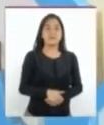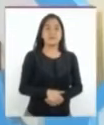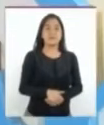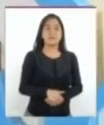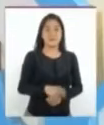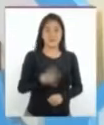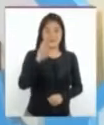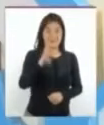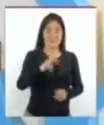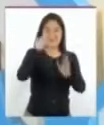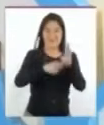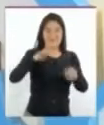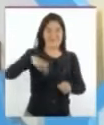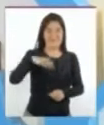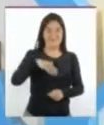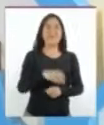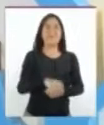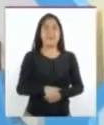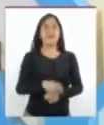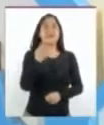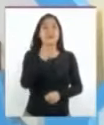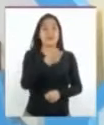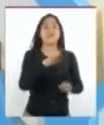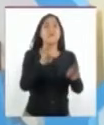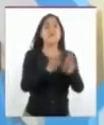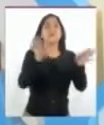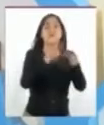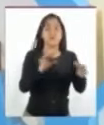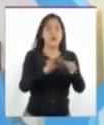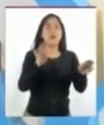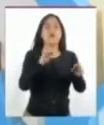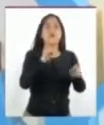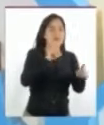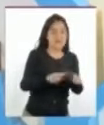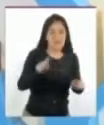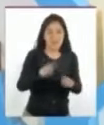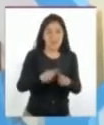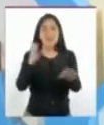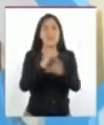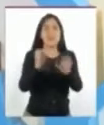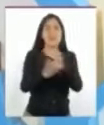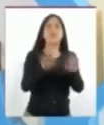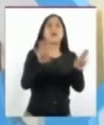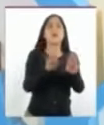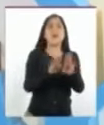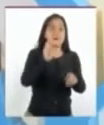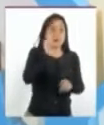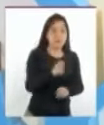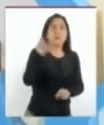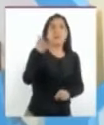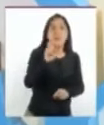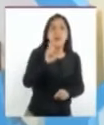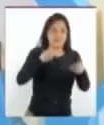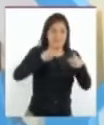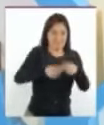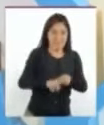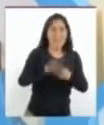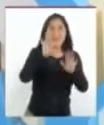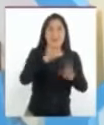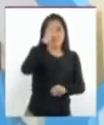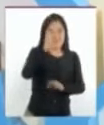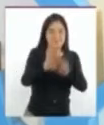En el video también se mencionan elementos que ayudan a conocer cómo y cuándo se comenzó la